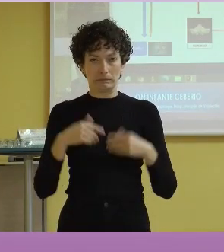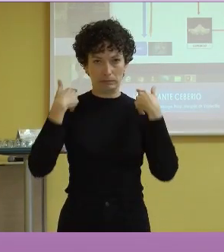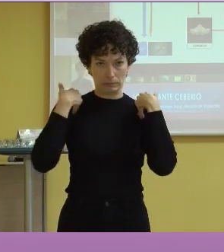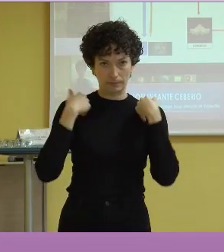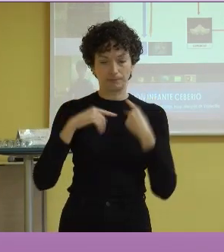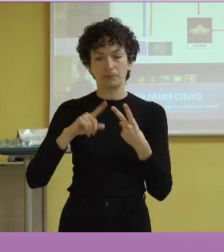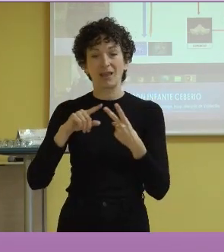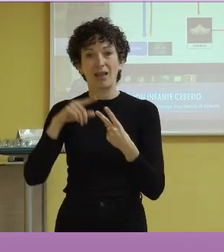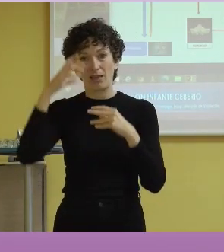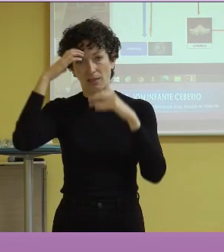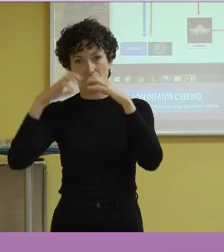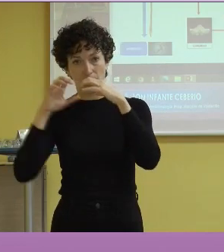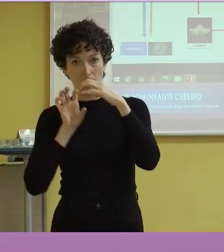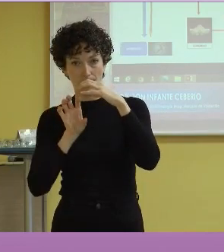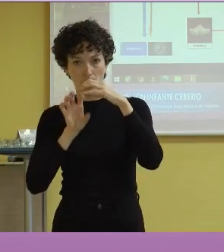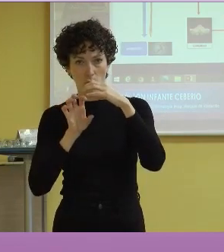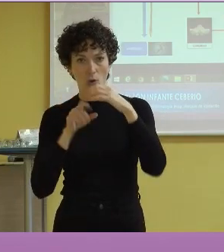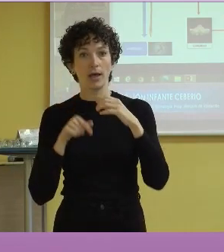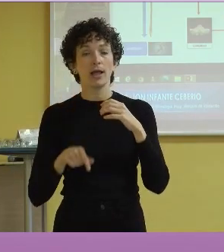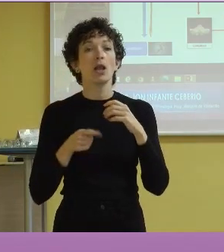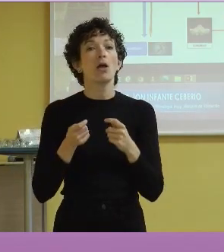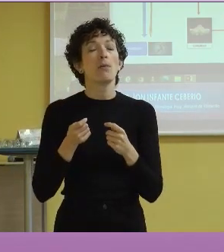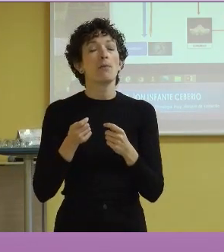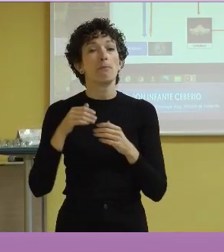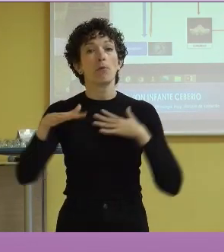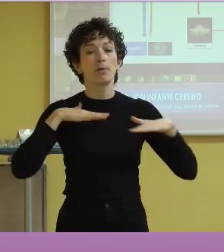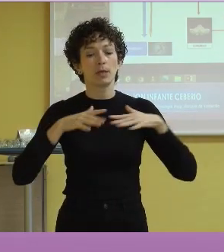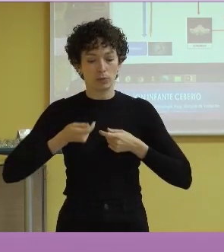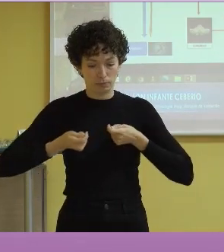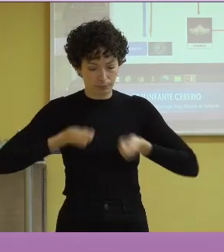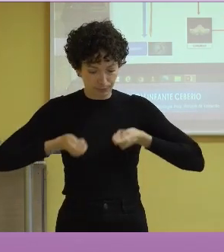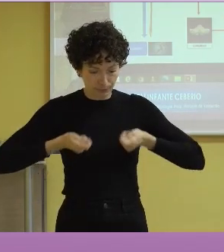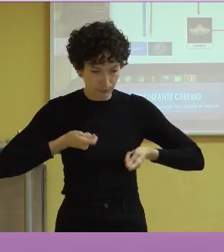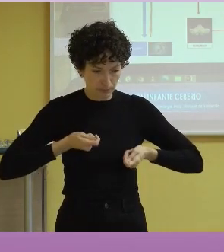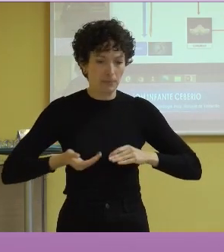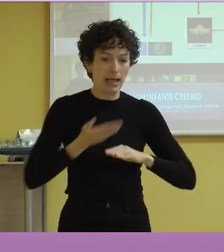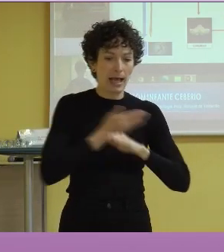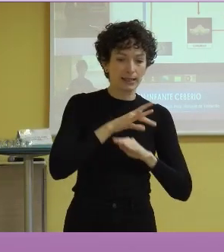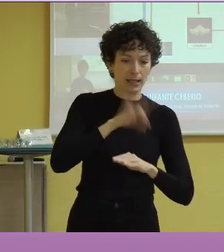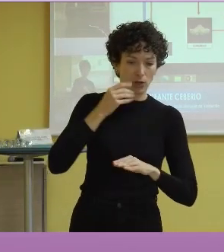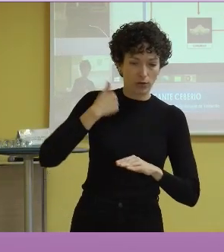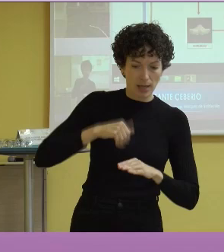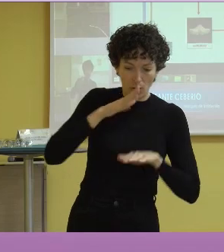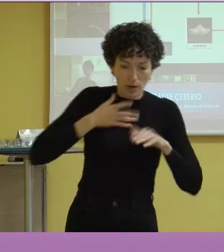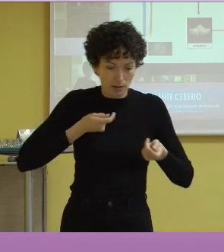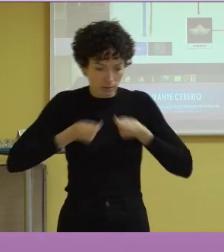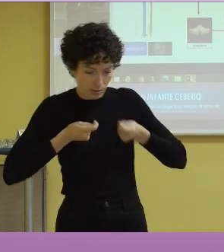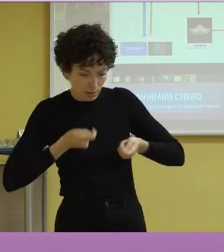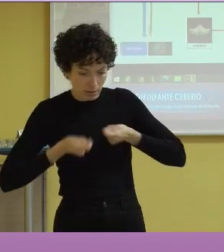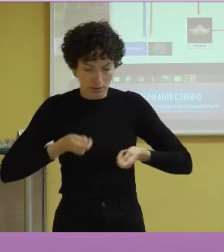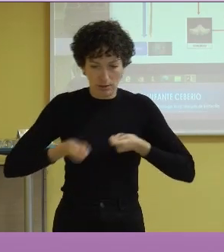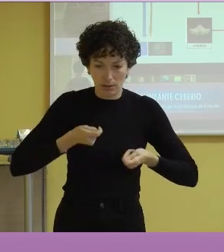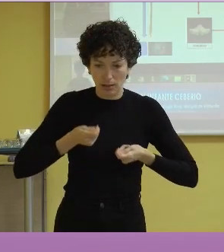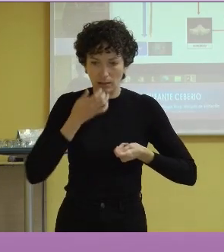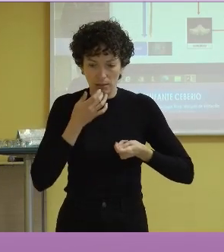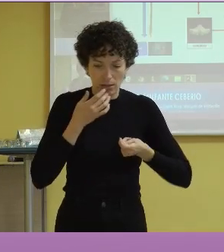su parte, lo que va a hacer es monitorizar el movimiento. Es decir, ese movimiento que se ha elegido lo va a monitorizar y lo va a ir corrigiendo